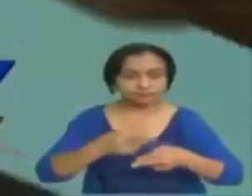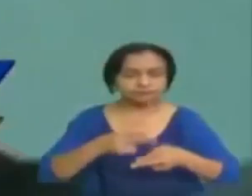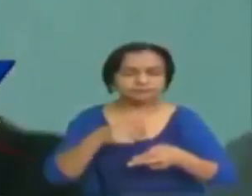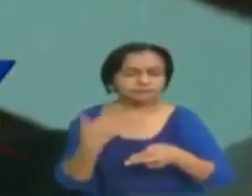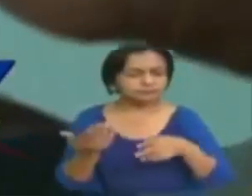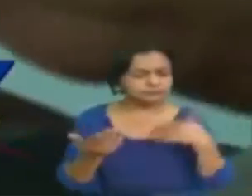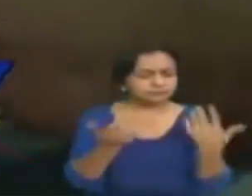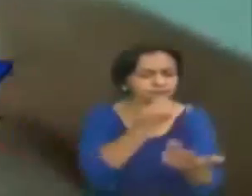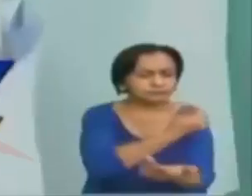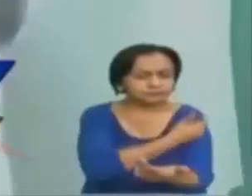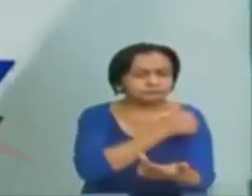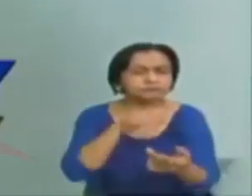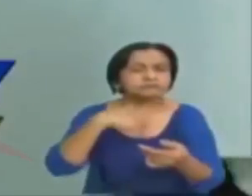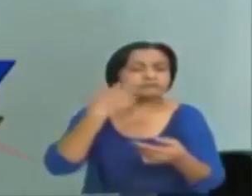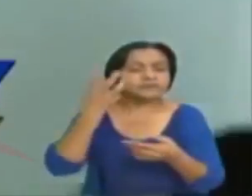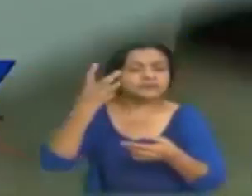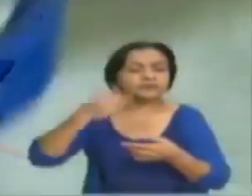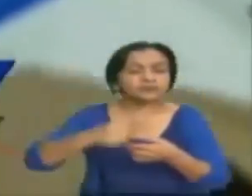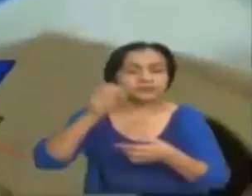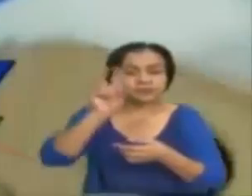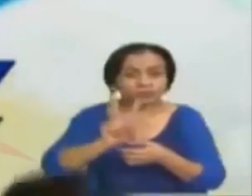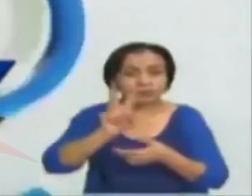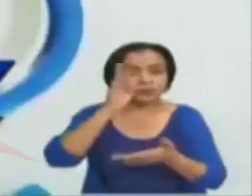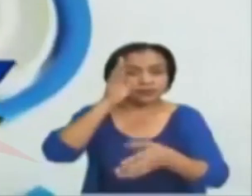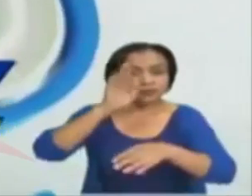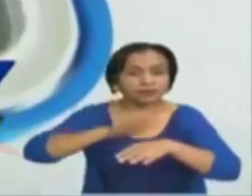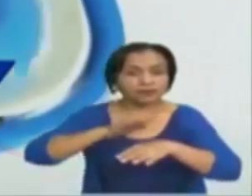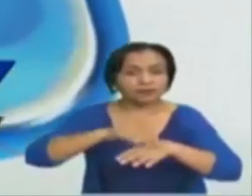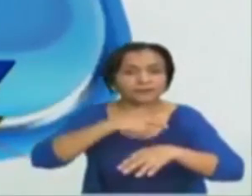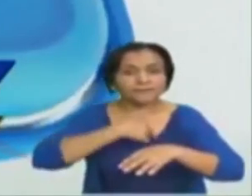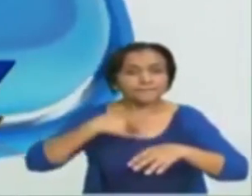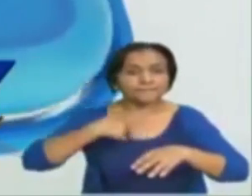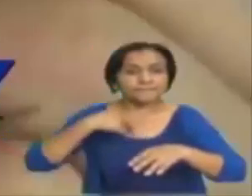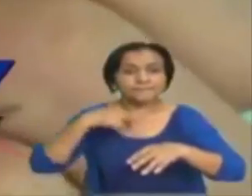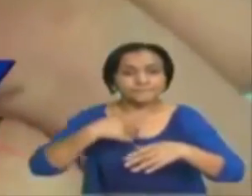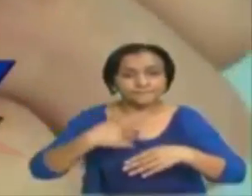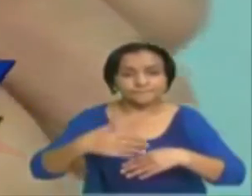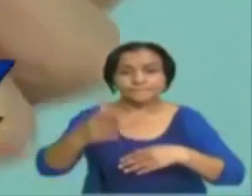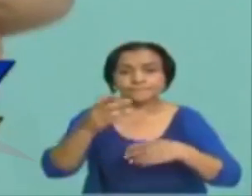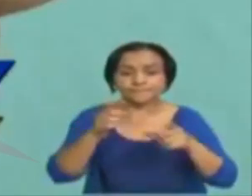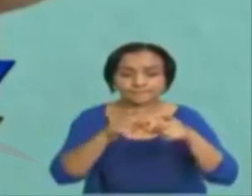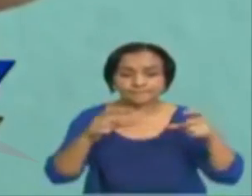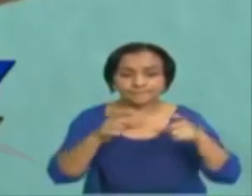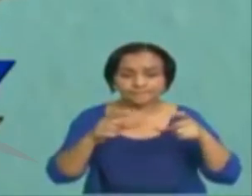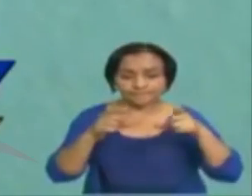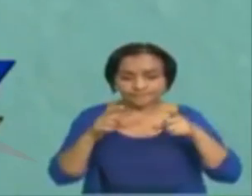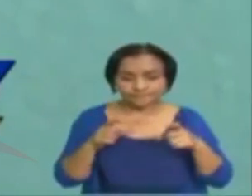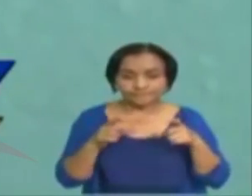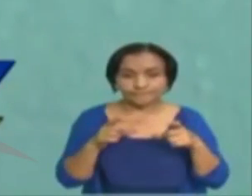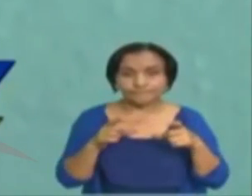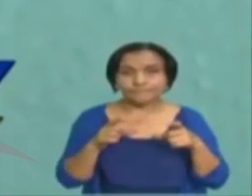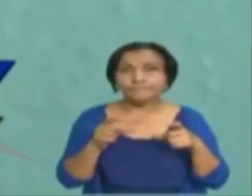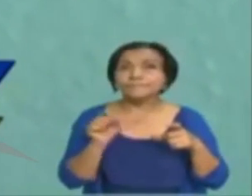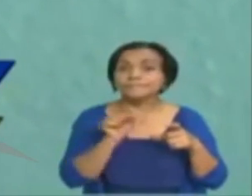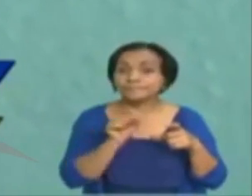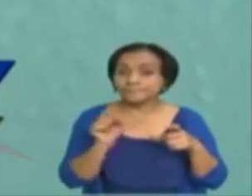indispensable de nuestra salud desde la responsabilidad ciudadana. El Estado con la responsabilidad de